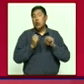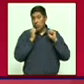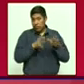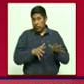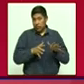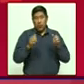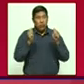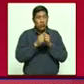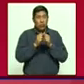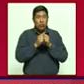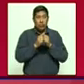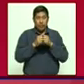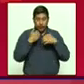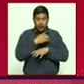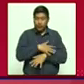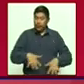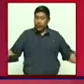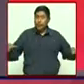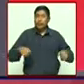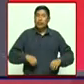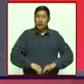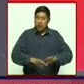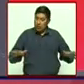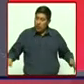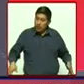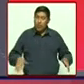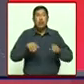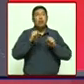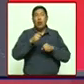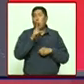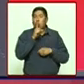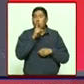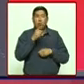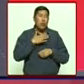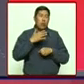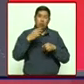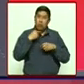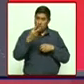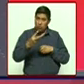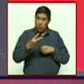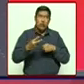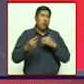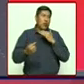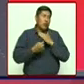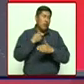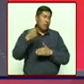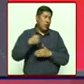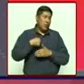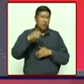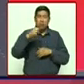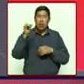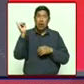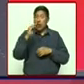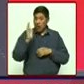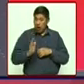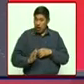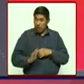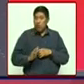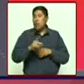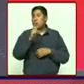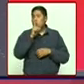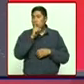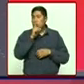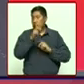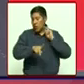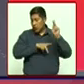abandonaron, junto al poncho y la pollera. Podrán silenciar mi voz, podrán matarme, pero jamás lograrán silenciar la voz del